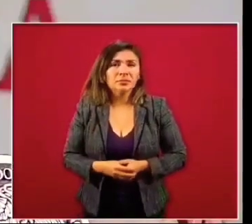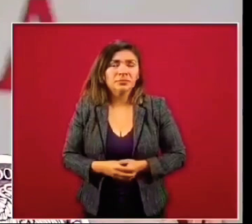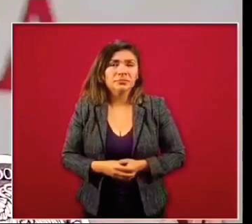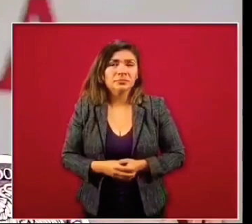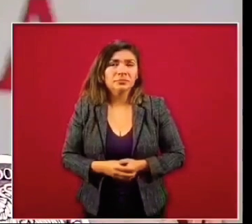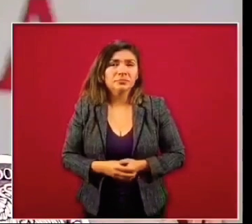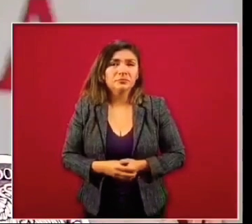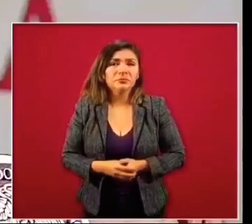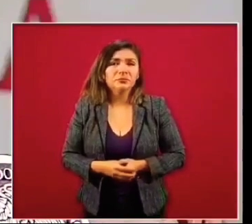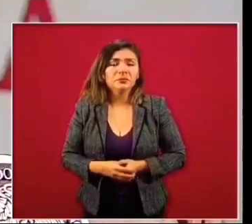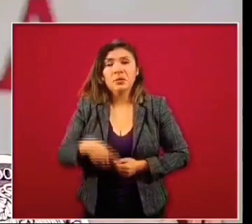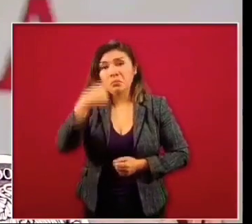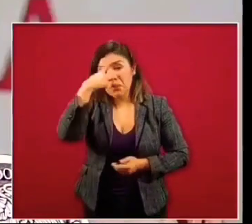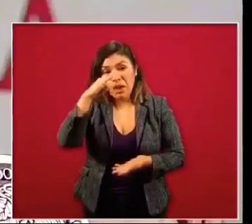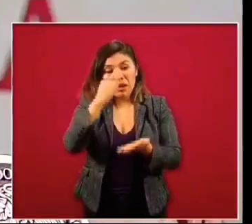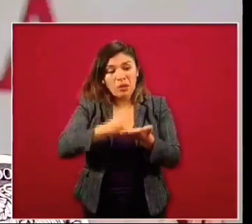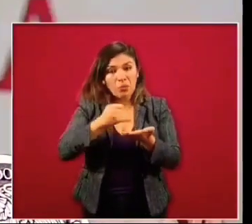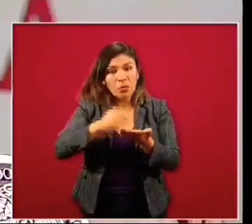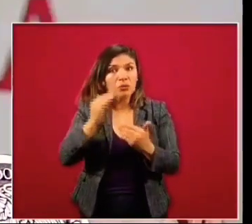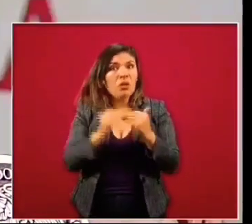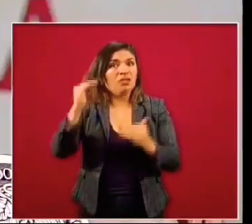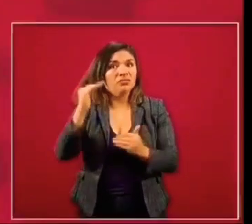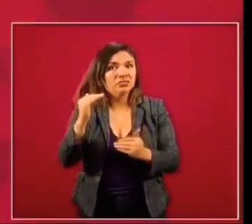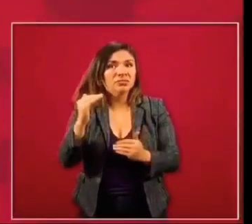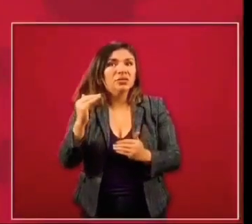en impuestos